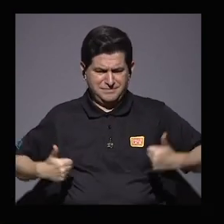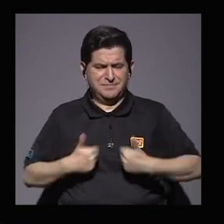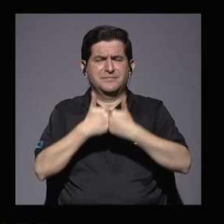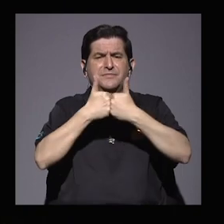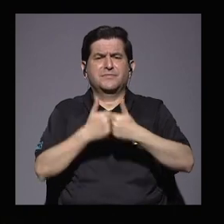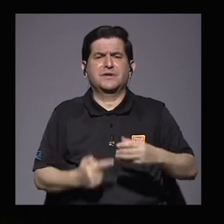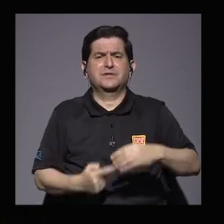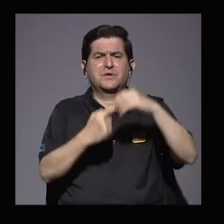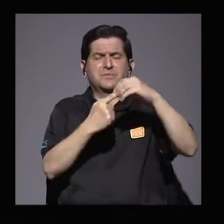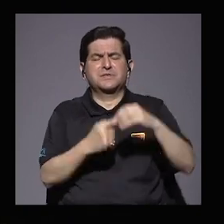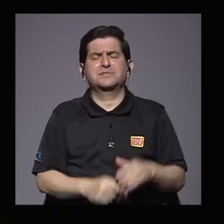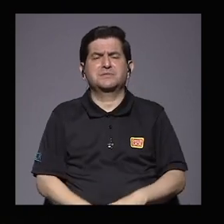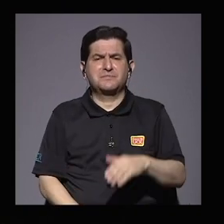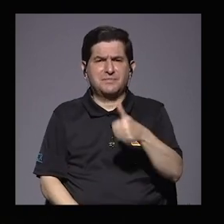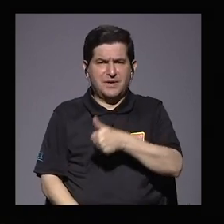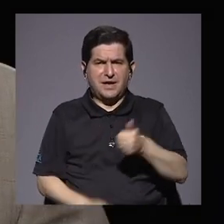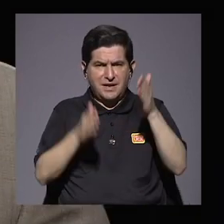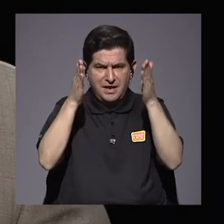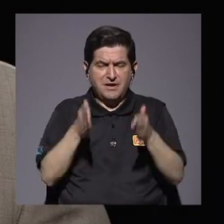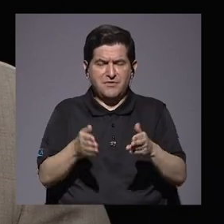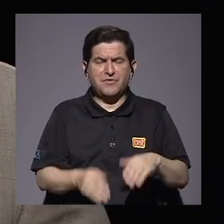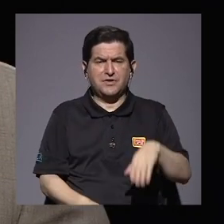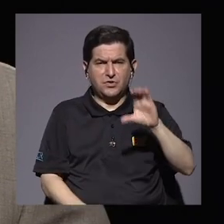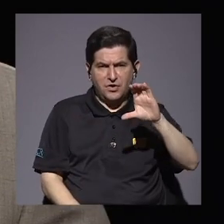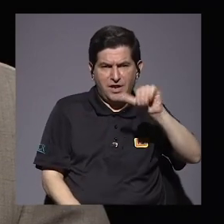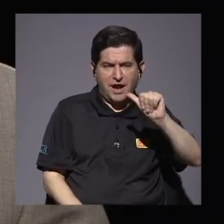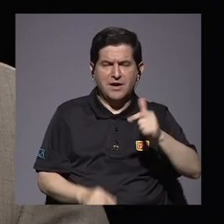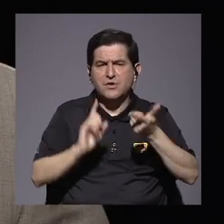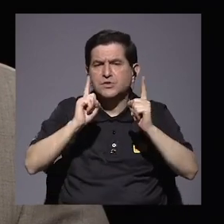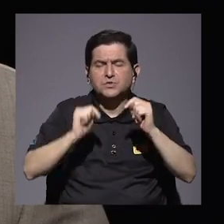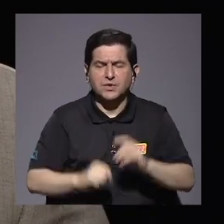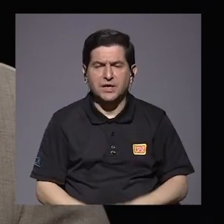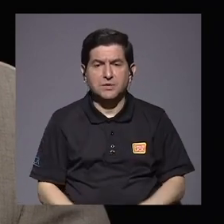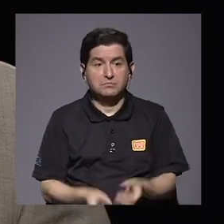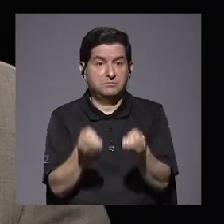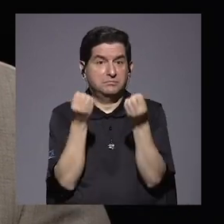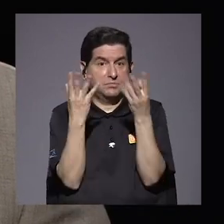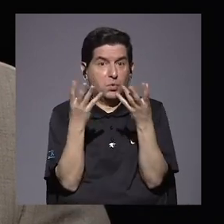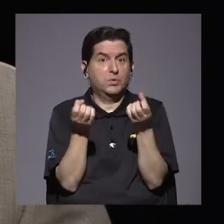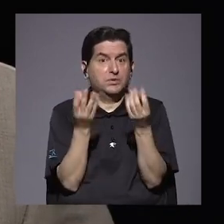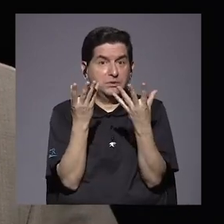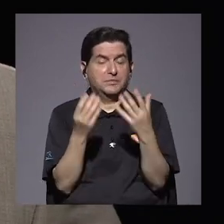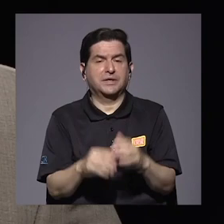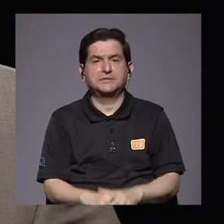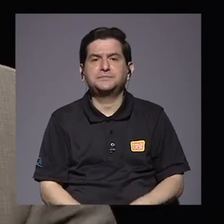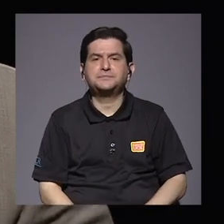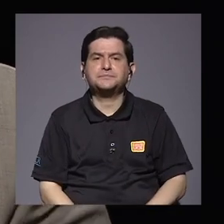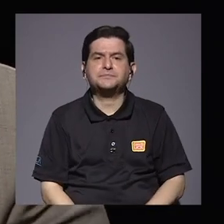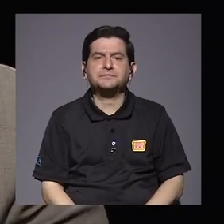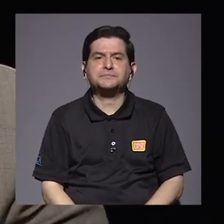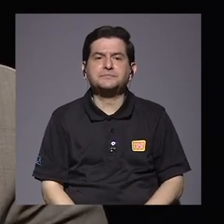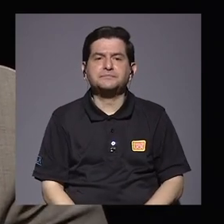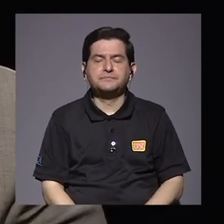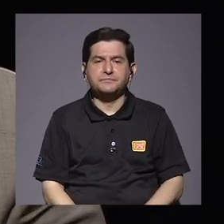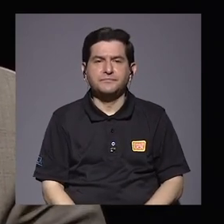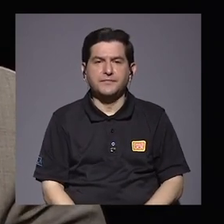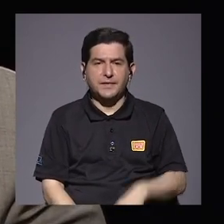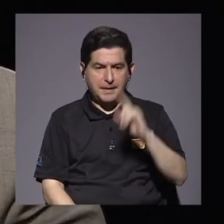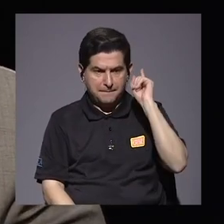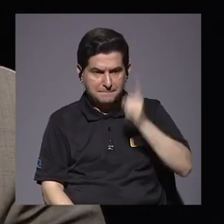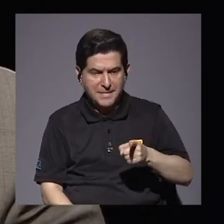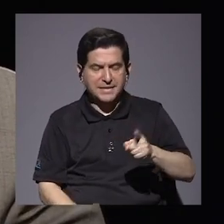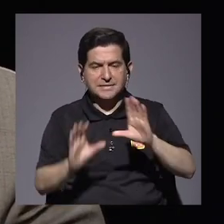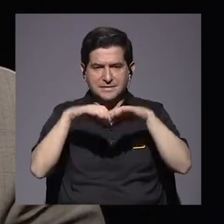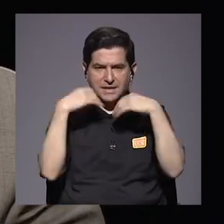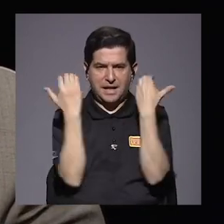como rector de esta universidad en esa materia? Los desafíos son muchos, pero teniendo en cuenta de que el mandato que me